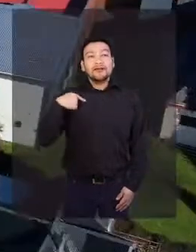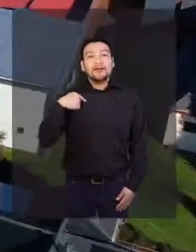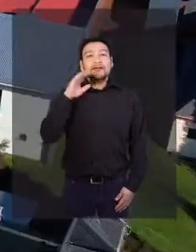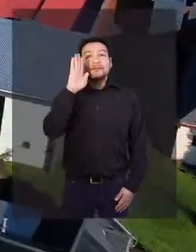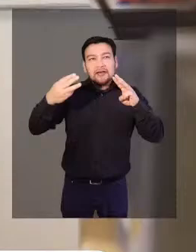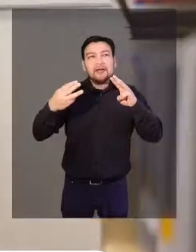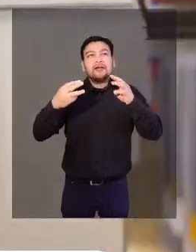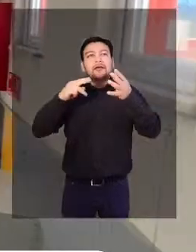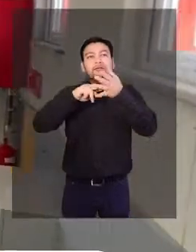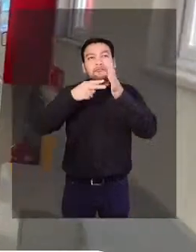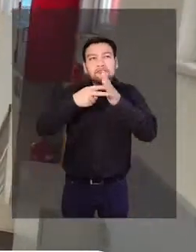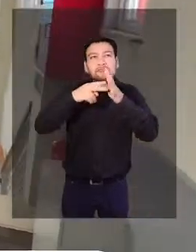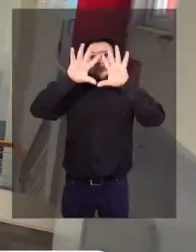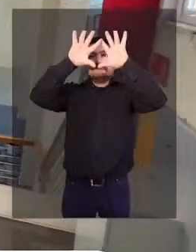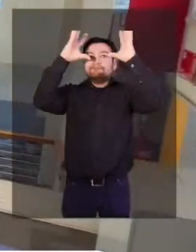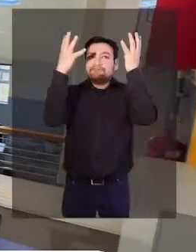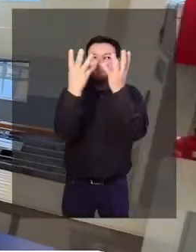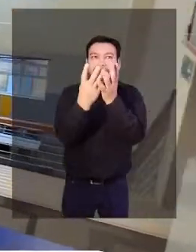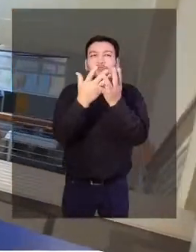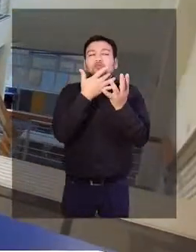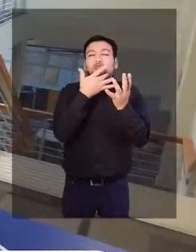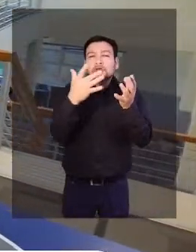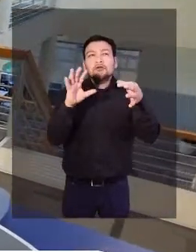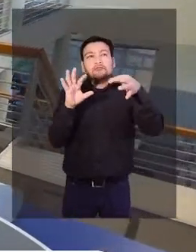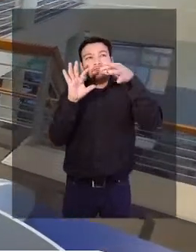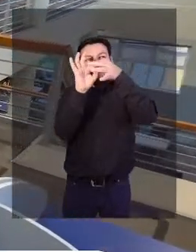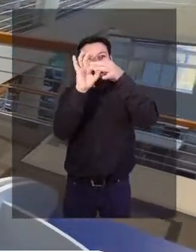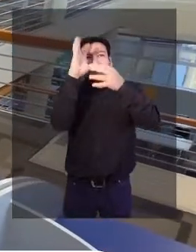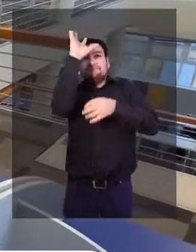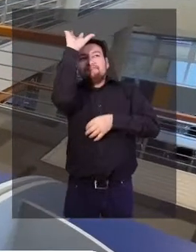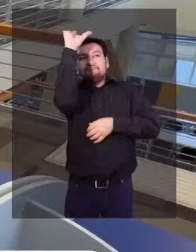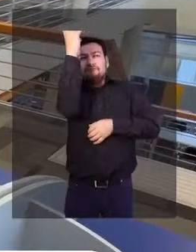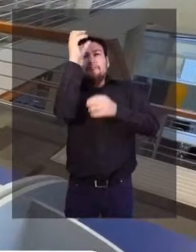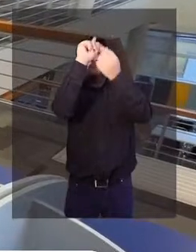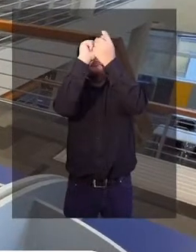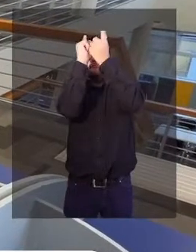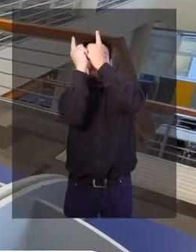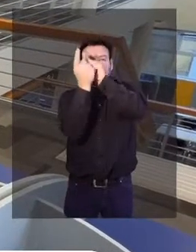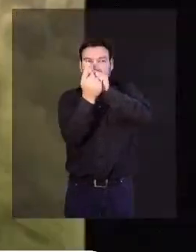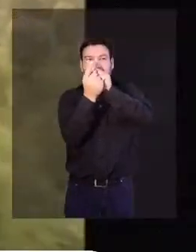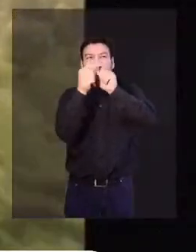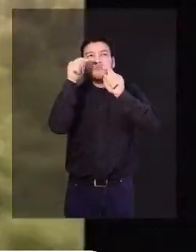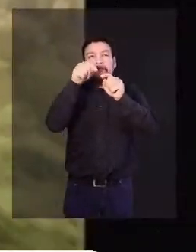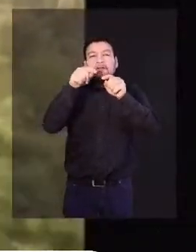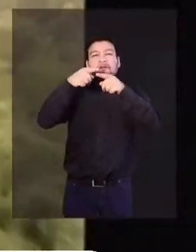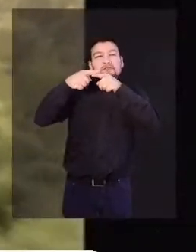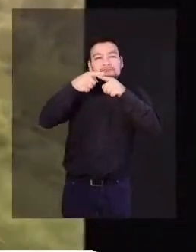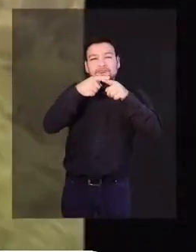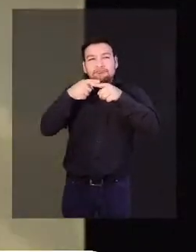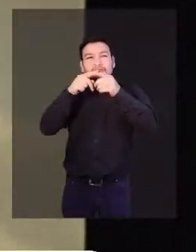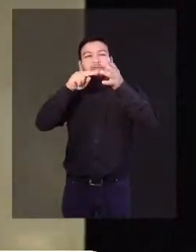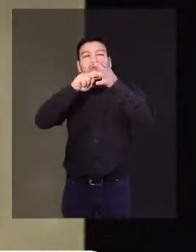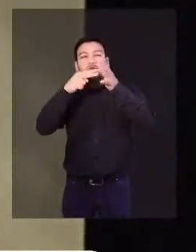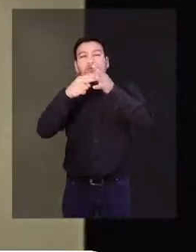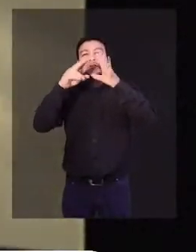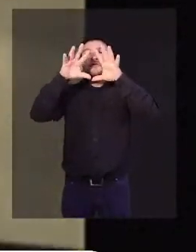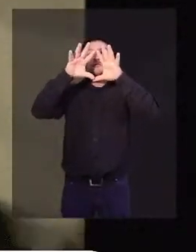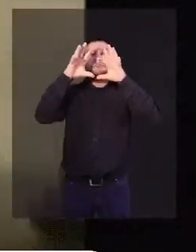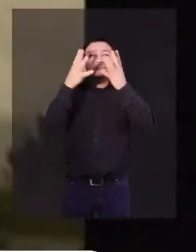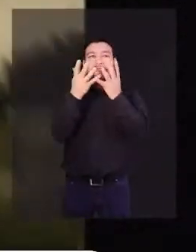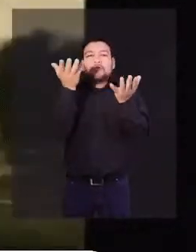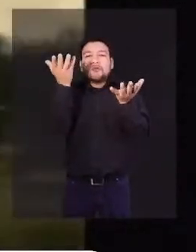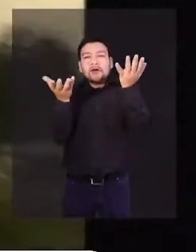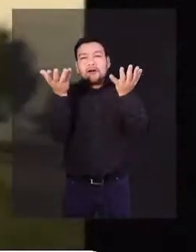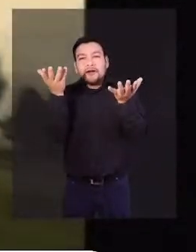Bienvenidos a la universidad. Ha experimentado un desarrollo exponencial. Nuestra historia se remonta a